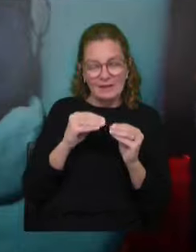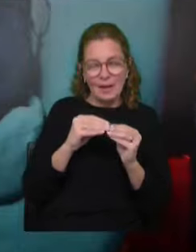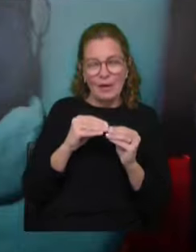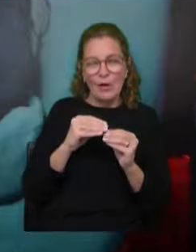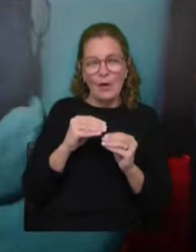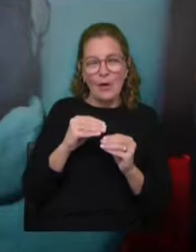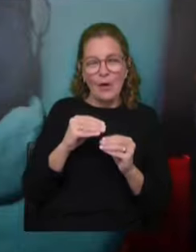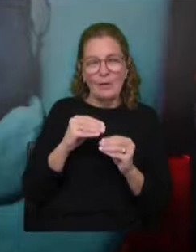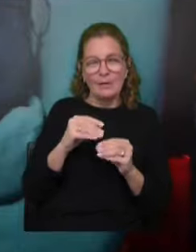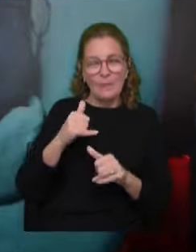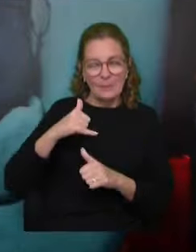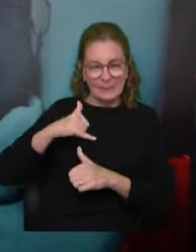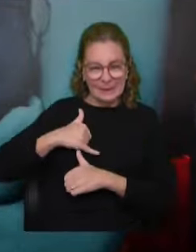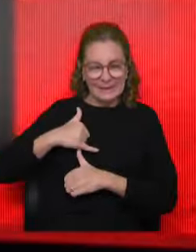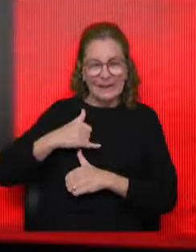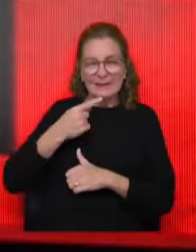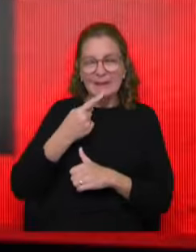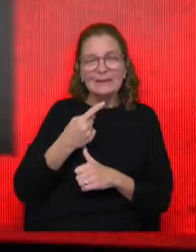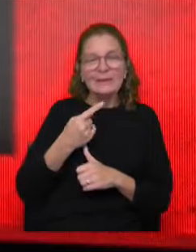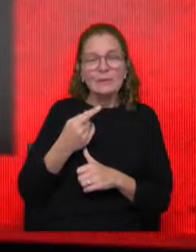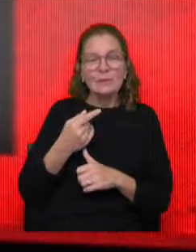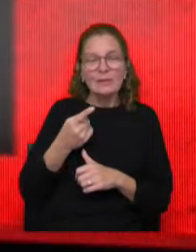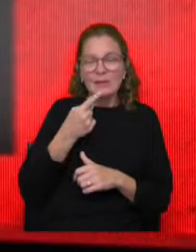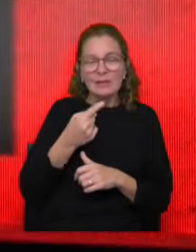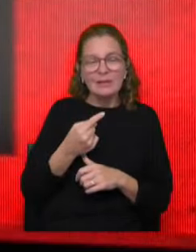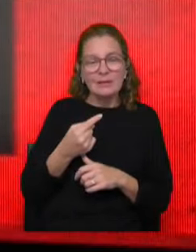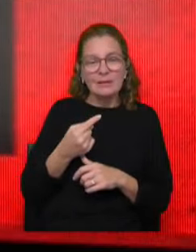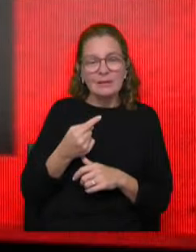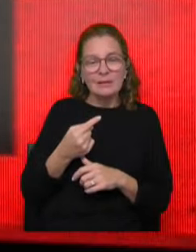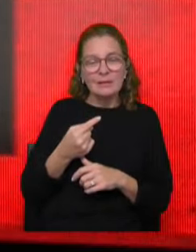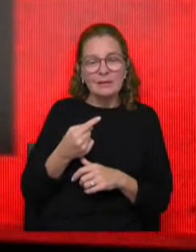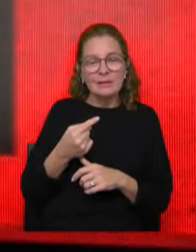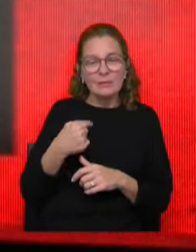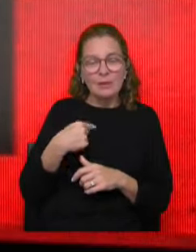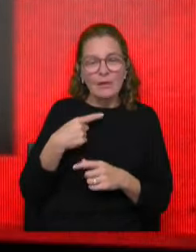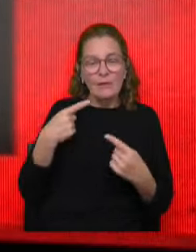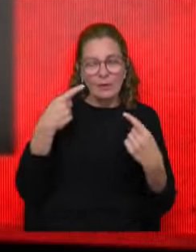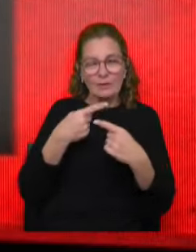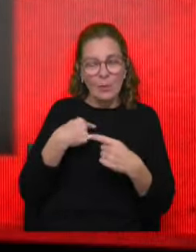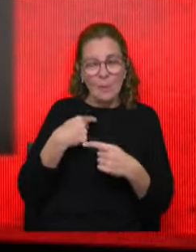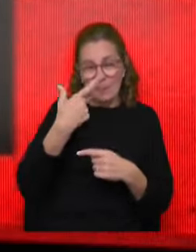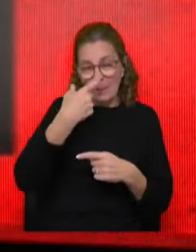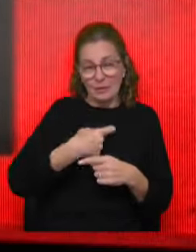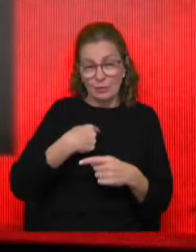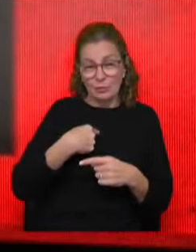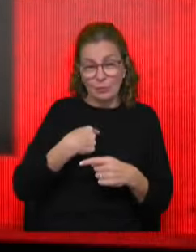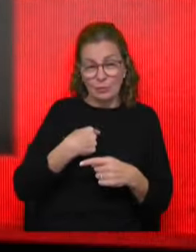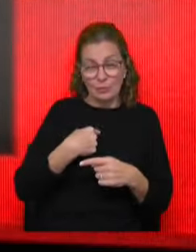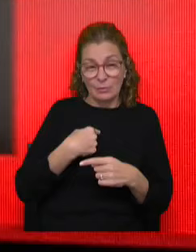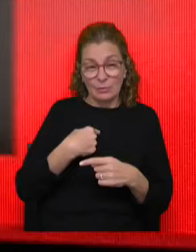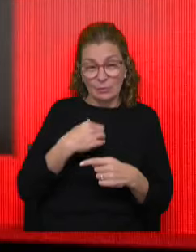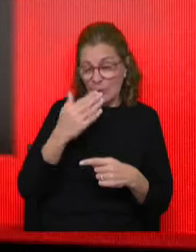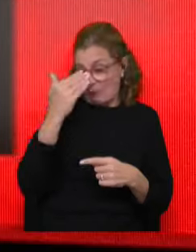personaje del militar. Exacto, Agustín en un momento dice, me toca enfrentar un papel en el cual yo estoy totalmente de la